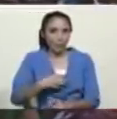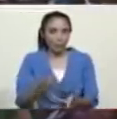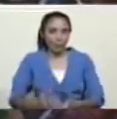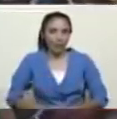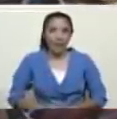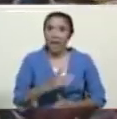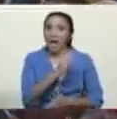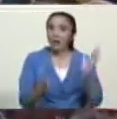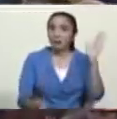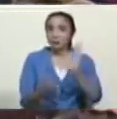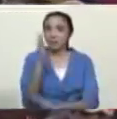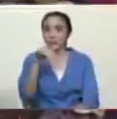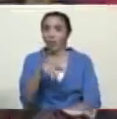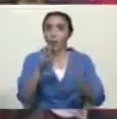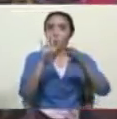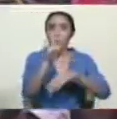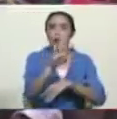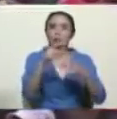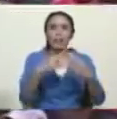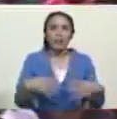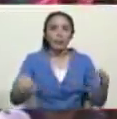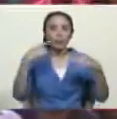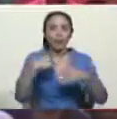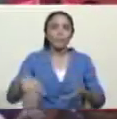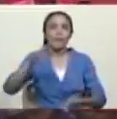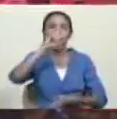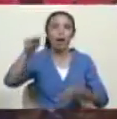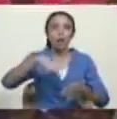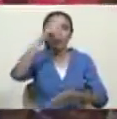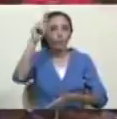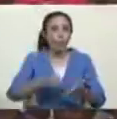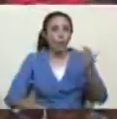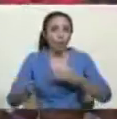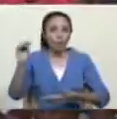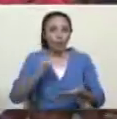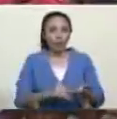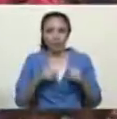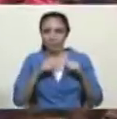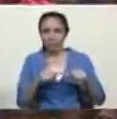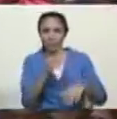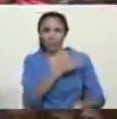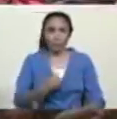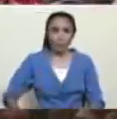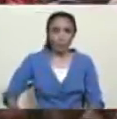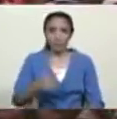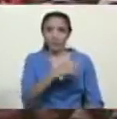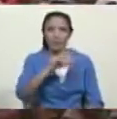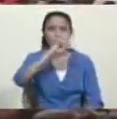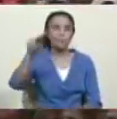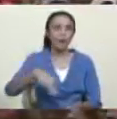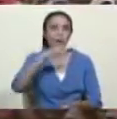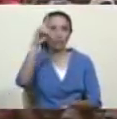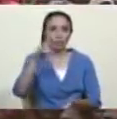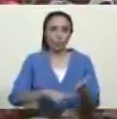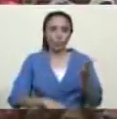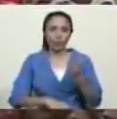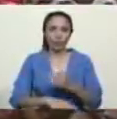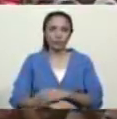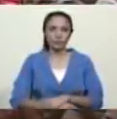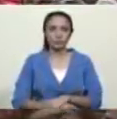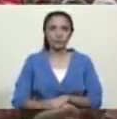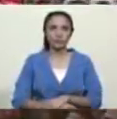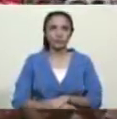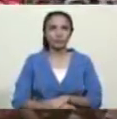se fueron de la Cuarta República más nunca volverán a gobernar la patria de Bolívar y mucho menos